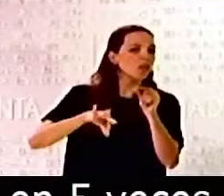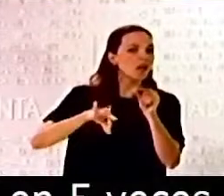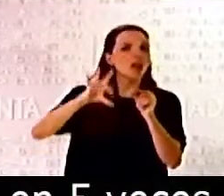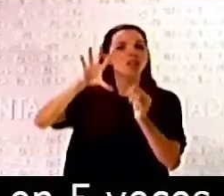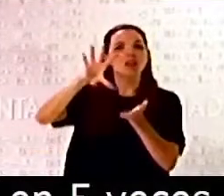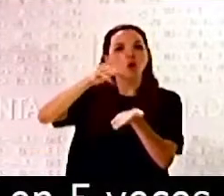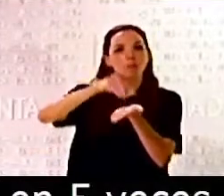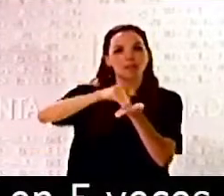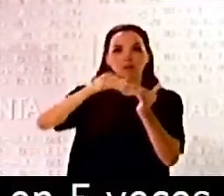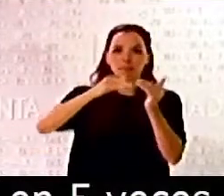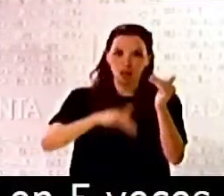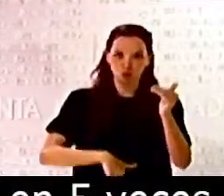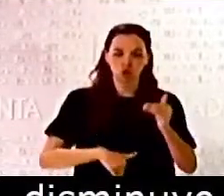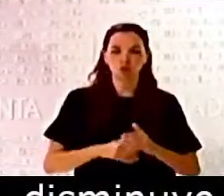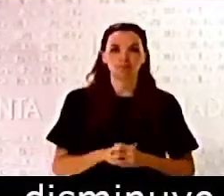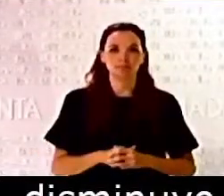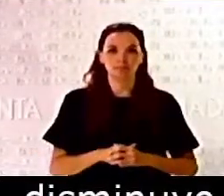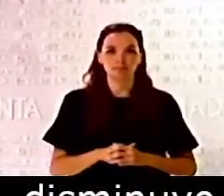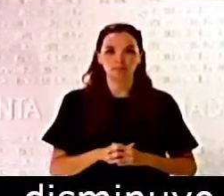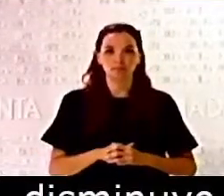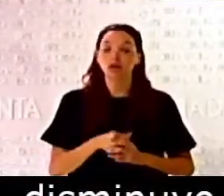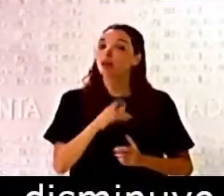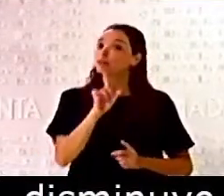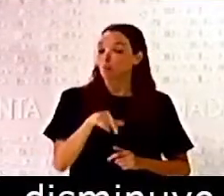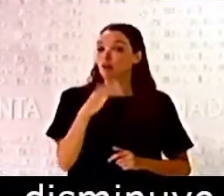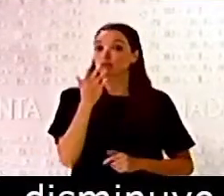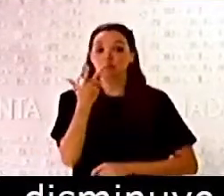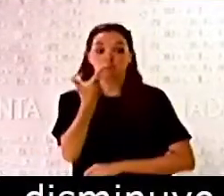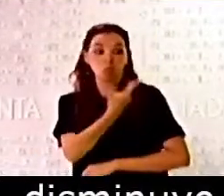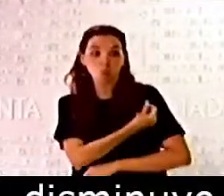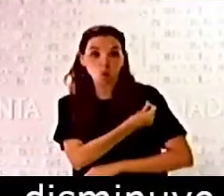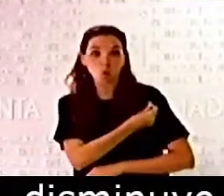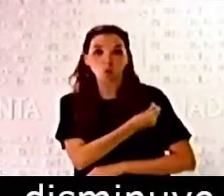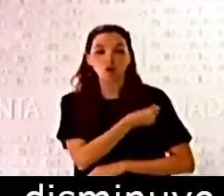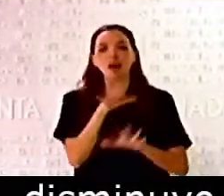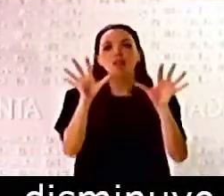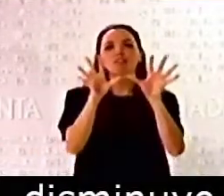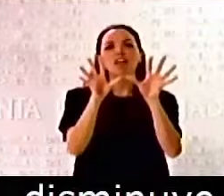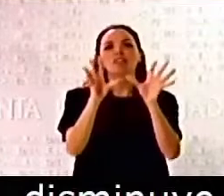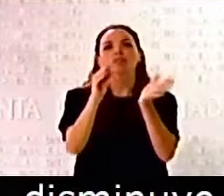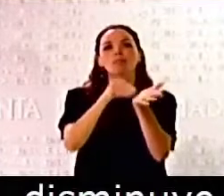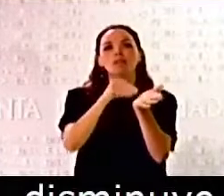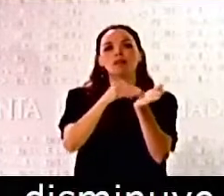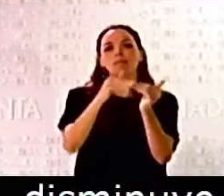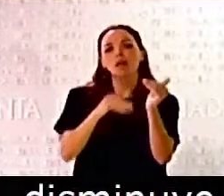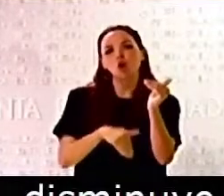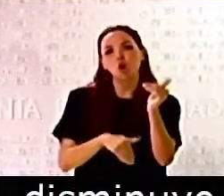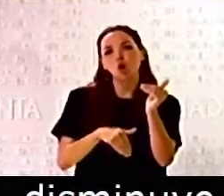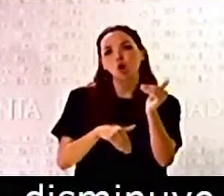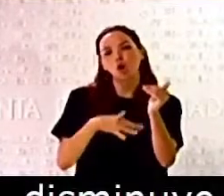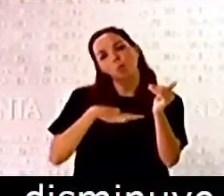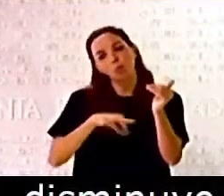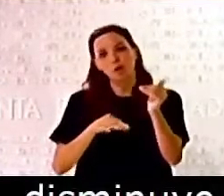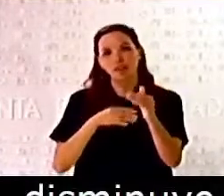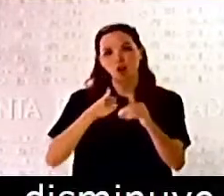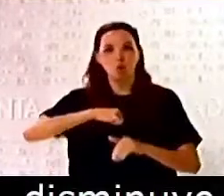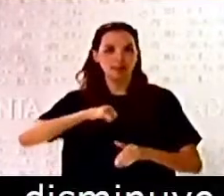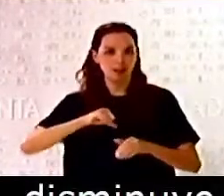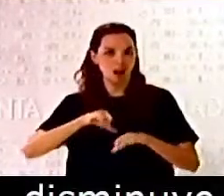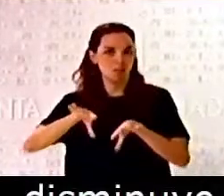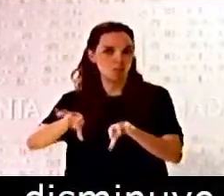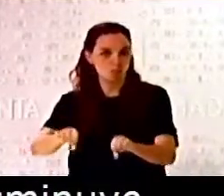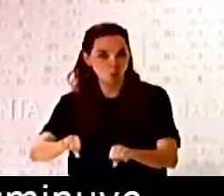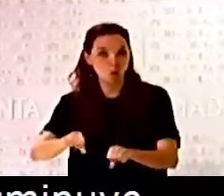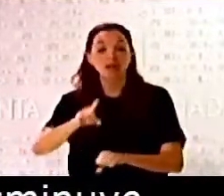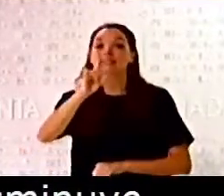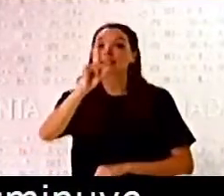disminuye en 10 veces el riesgo de hospitalizarse y disminuye también en 10 veces el